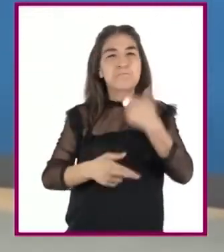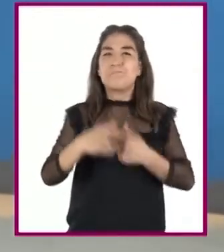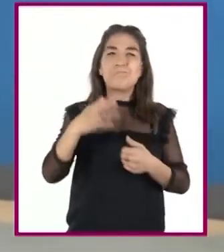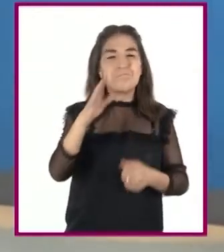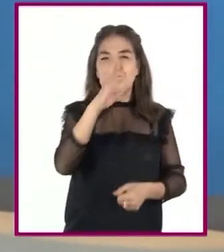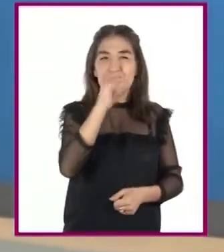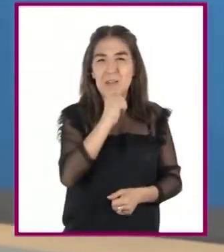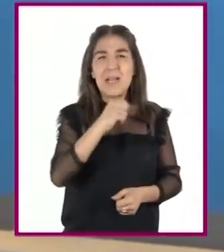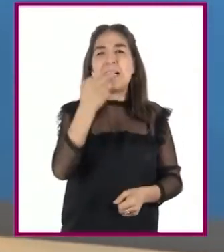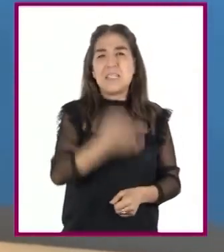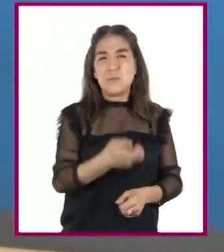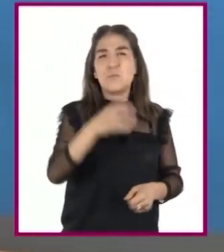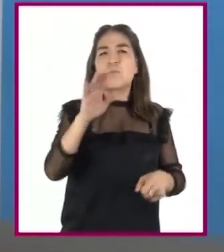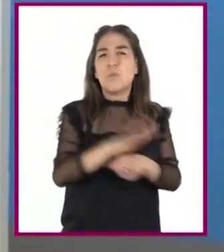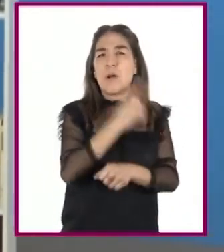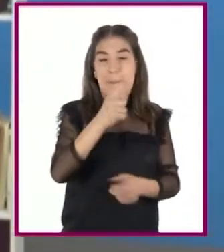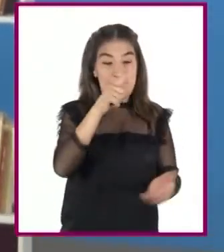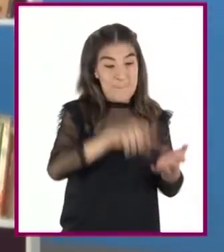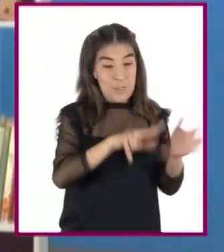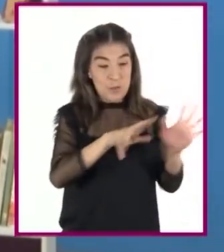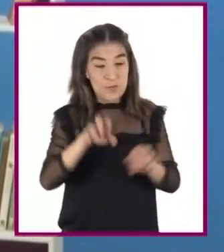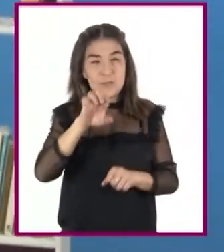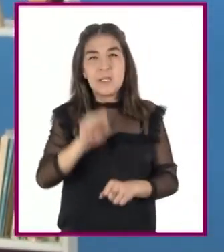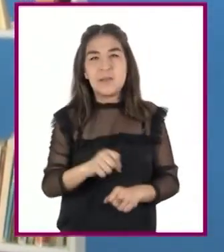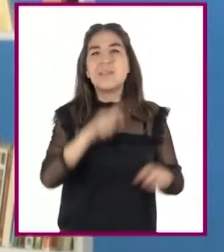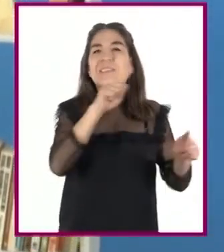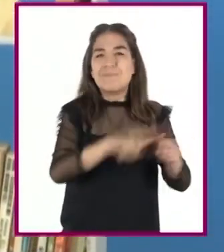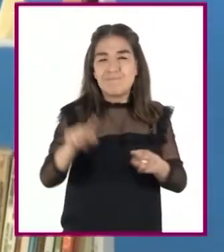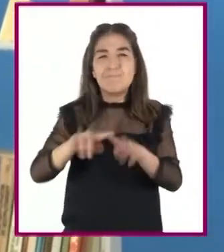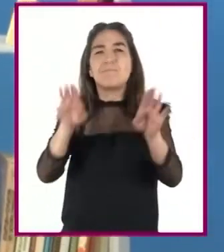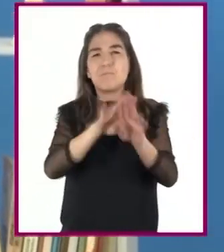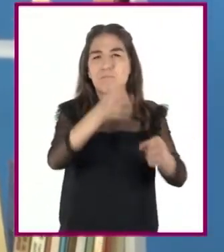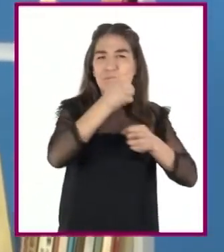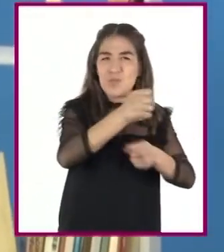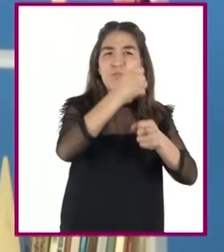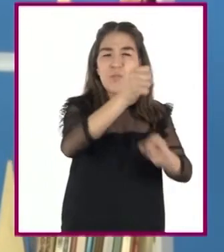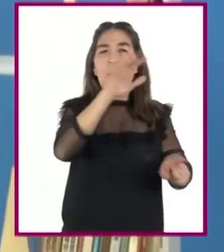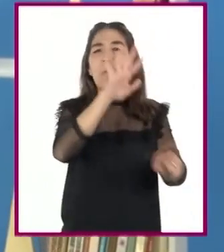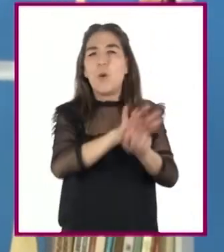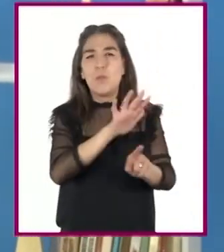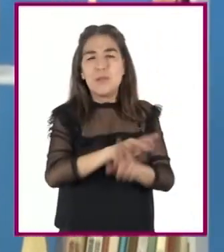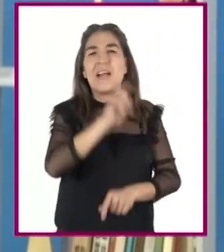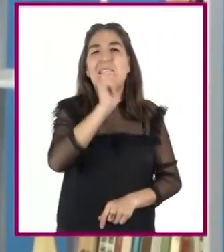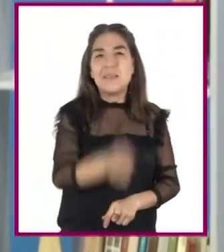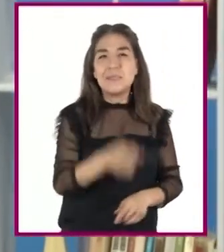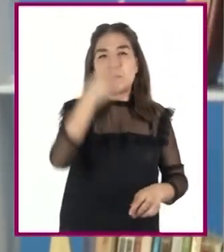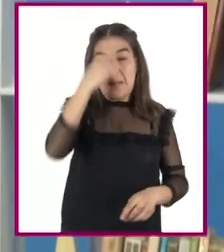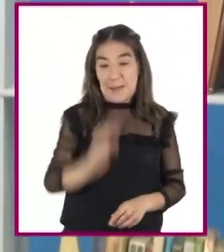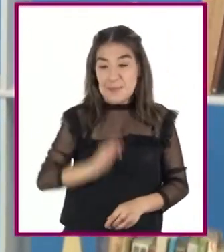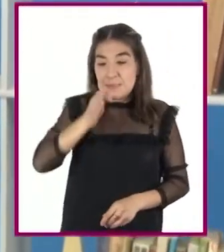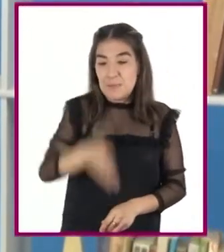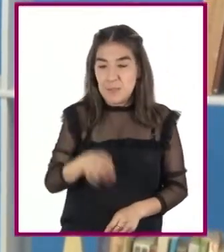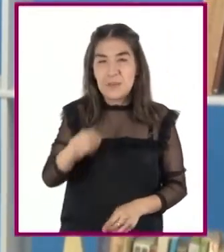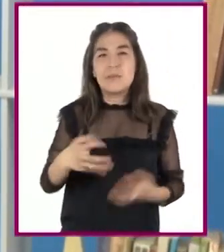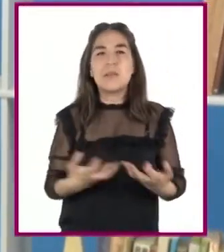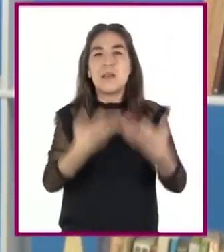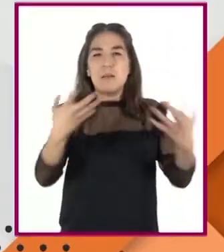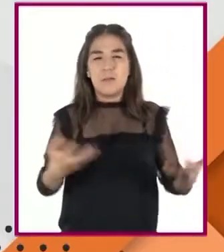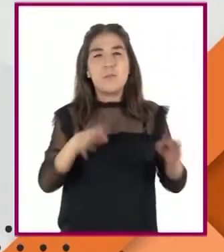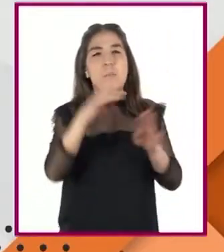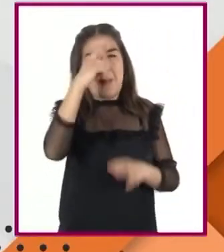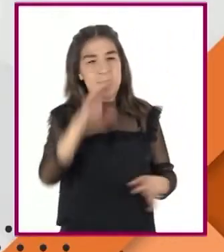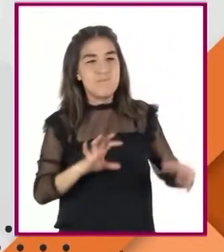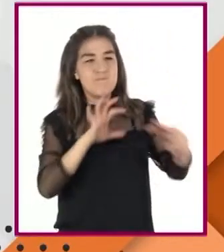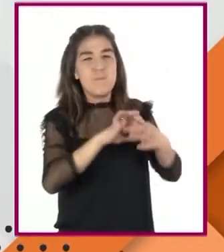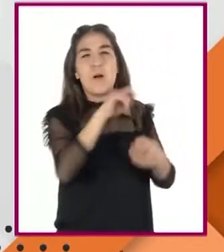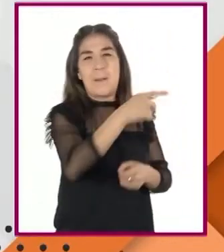en 1860 diversos levantamientos populares permitieran a varios territorios unirse a Piamonte.